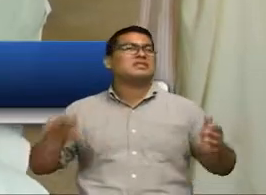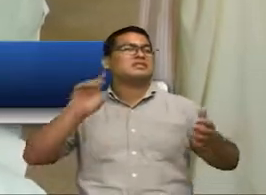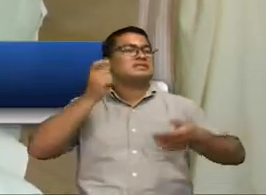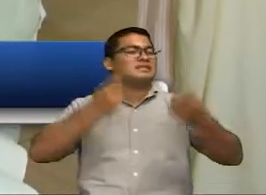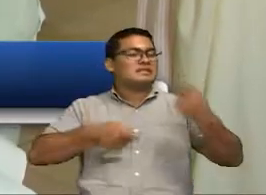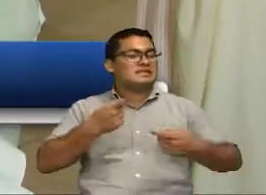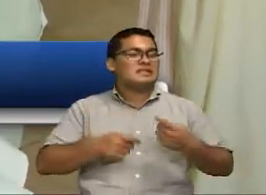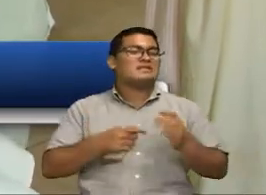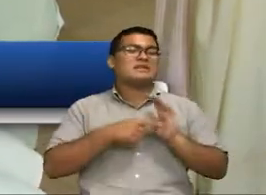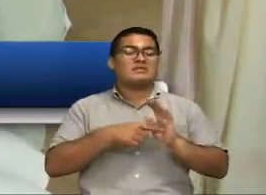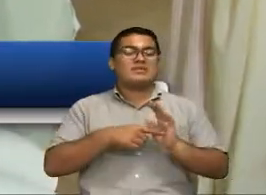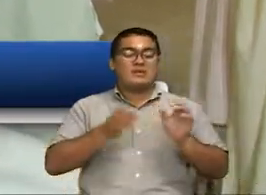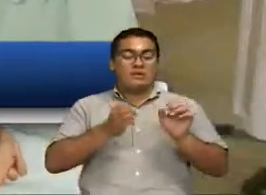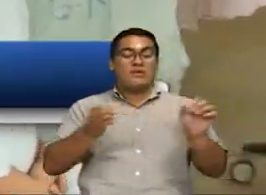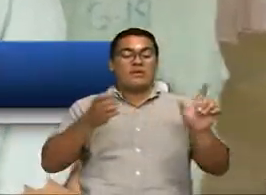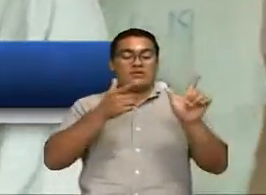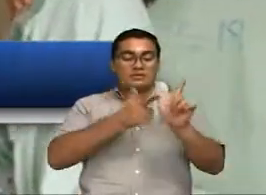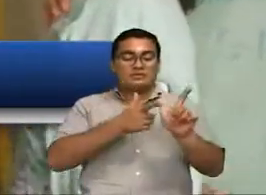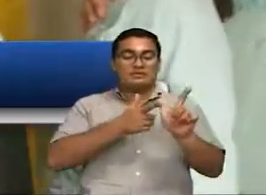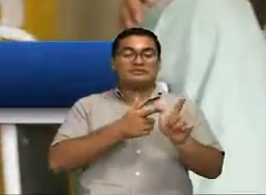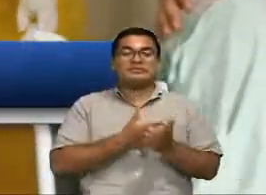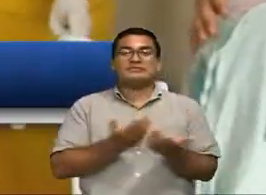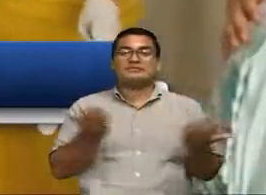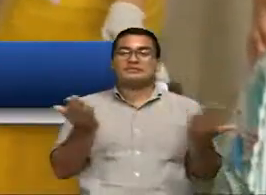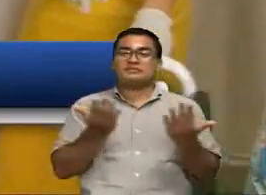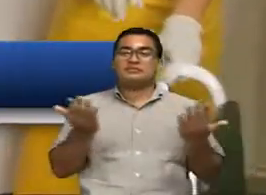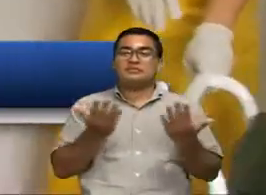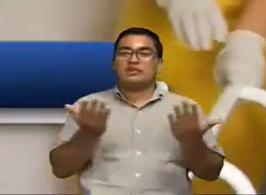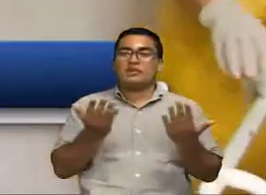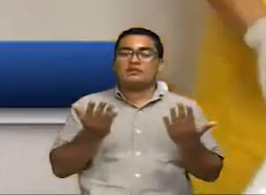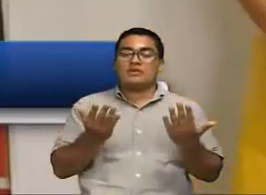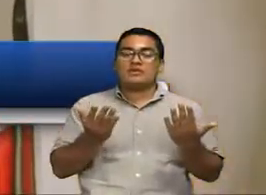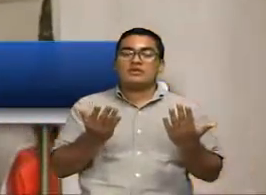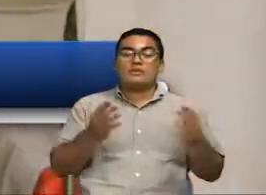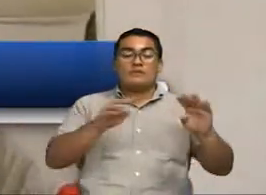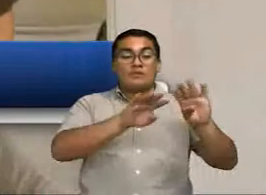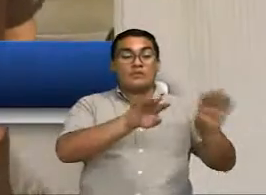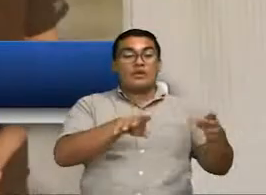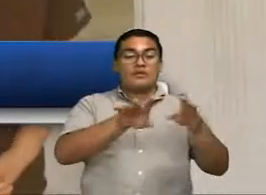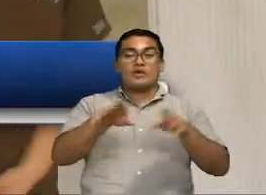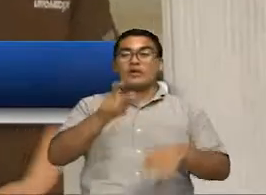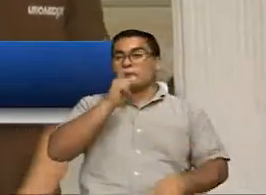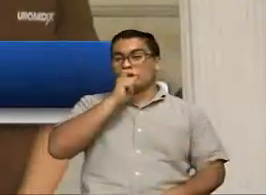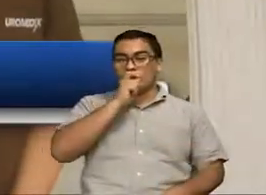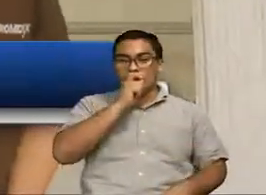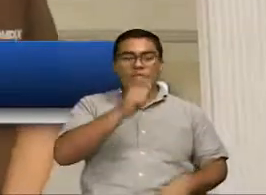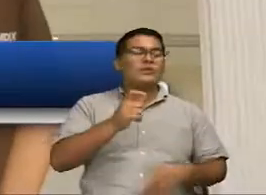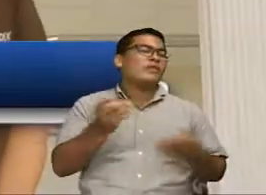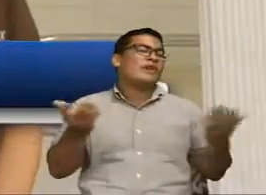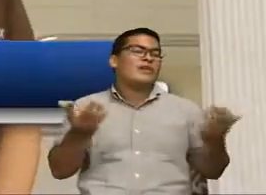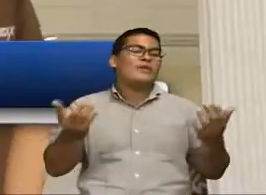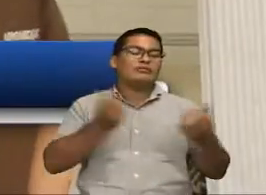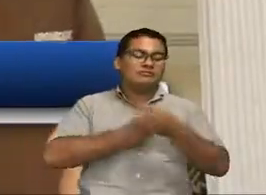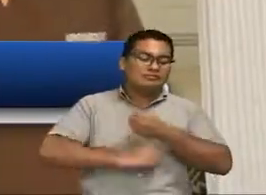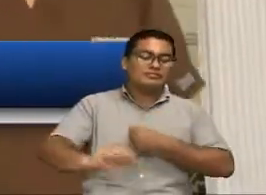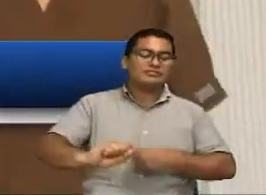septiembre, estamos en el mes de octubre. ¿Cuál ha sido esa posición que más han optado las mujeres embarazadas?